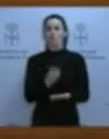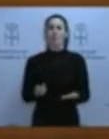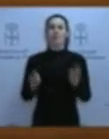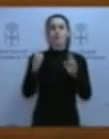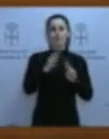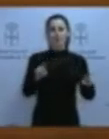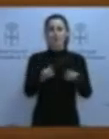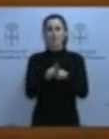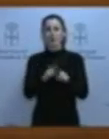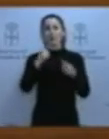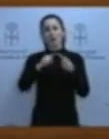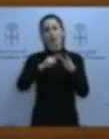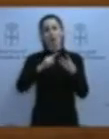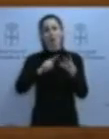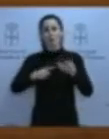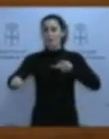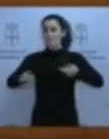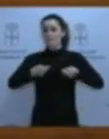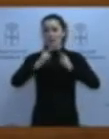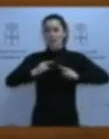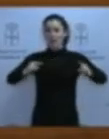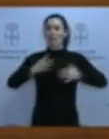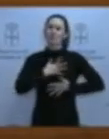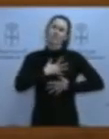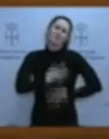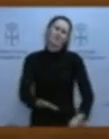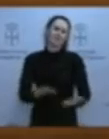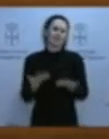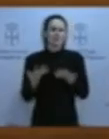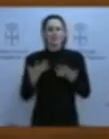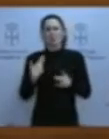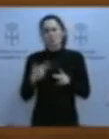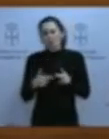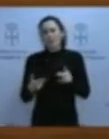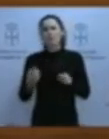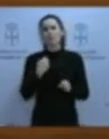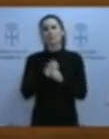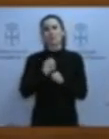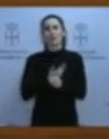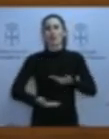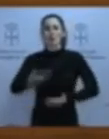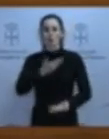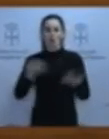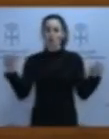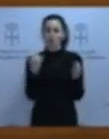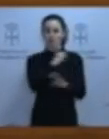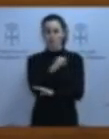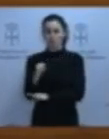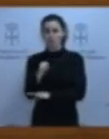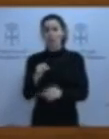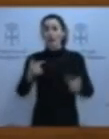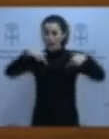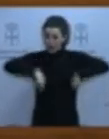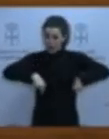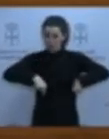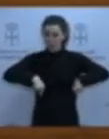uno de nuestros mercados, pero hace falta voluntad política y saber trabajar en coordinación institucional. ¿Cómo es posible que al día de hoy